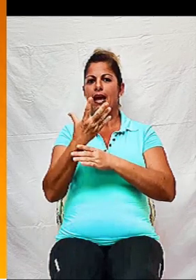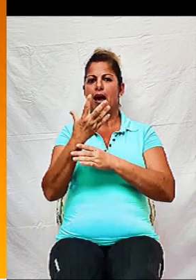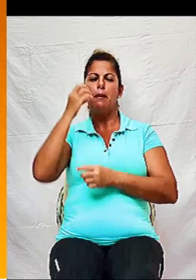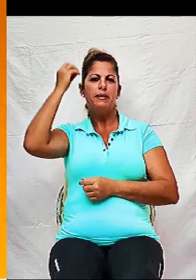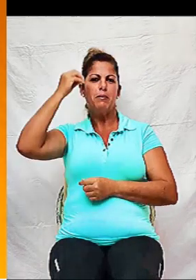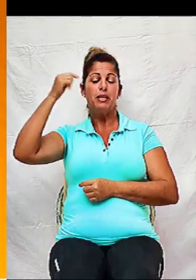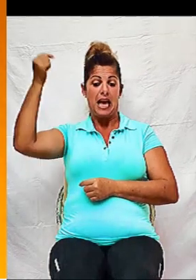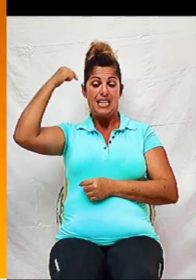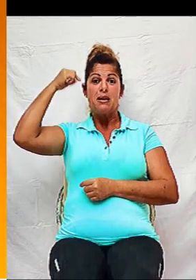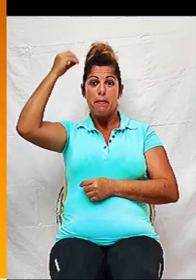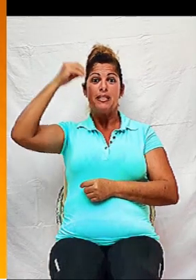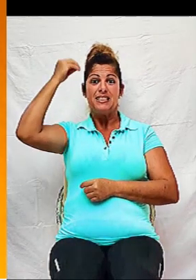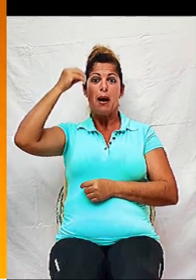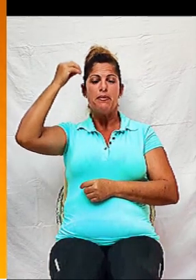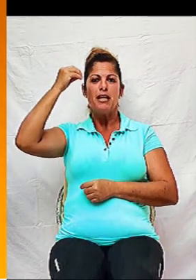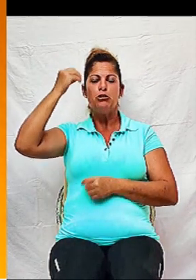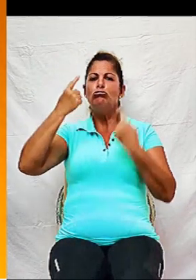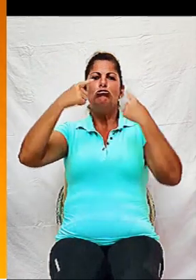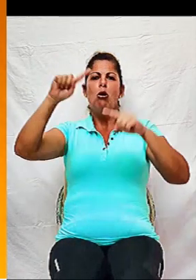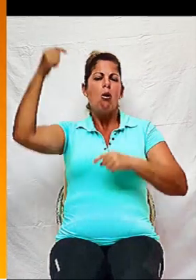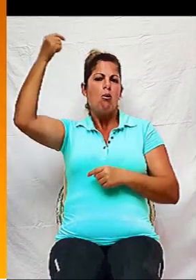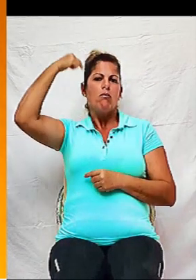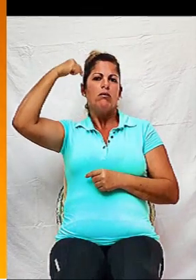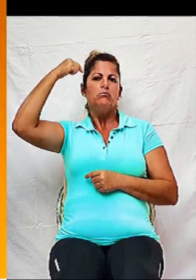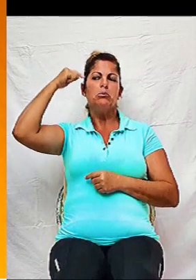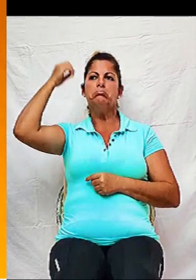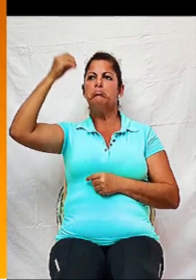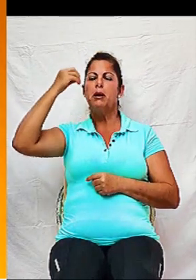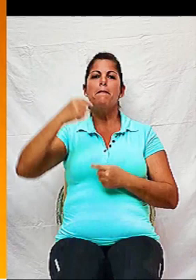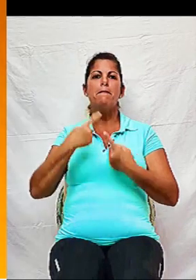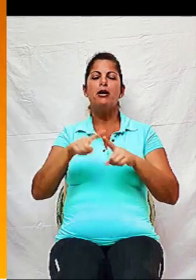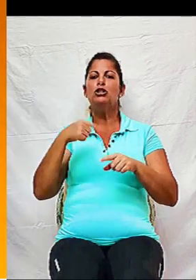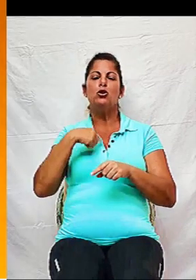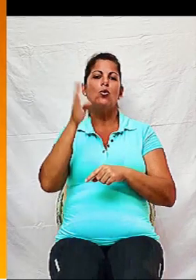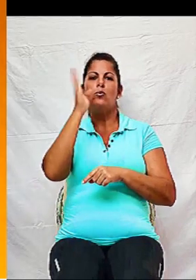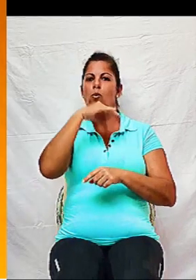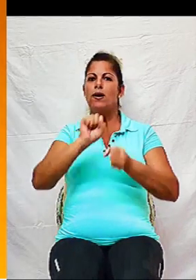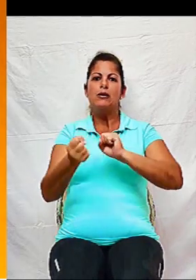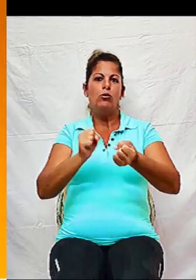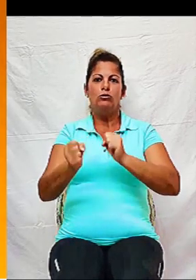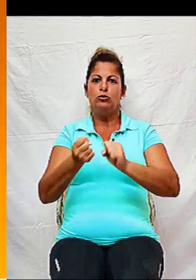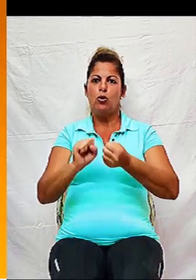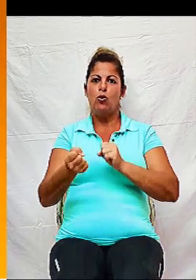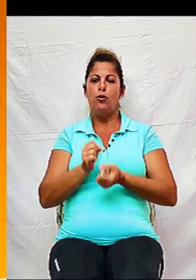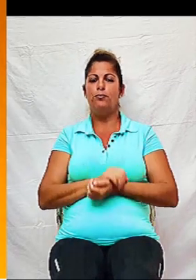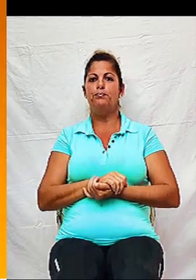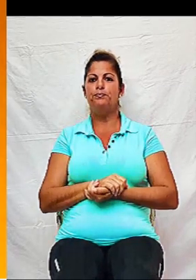crea? ¿Que son creados por una parte de mi mente de la que no soy consciente?